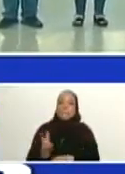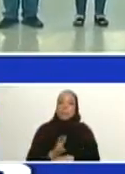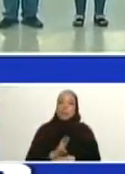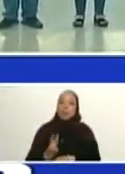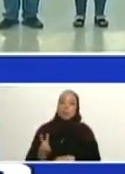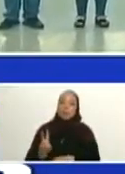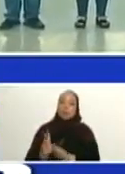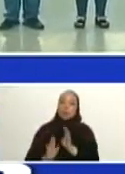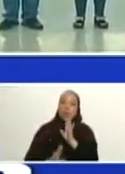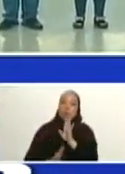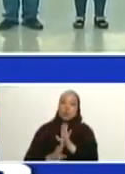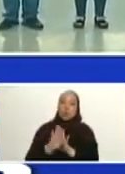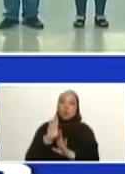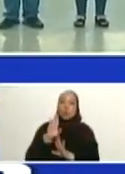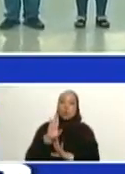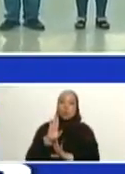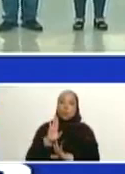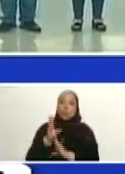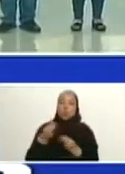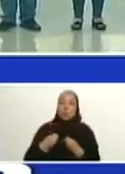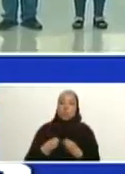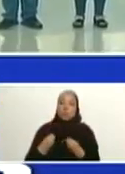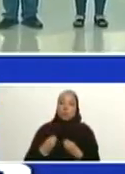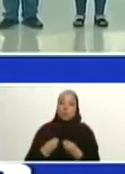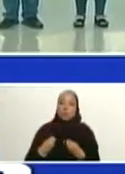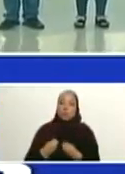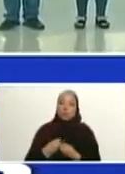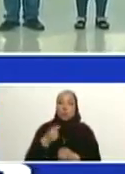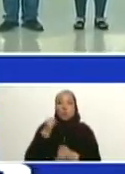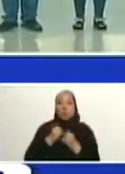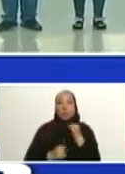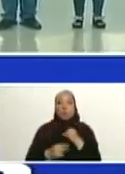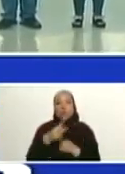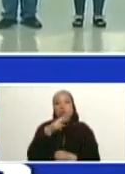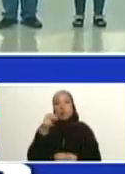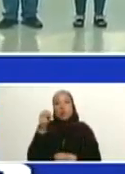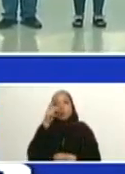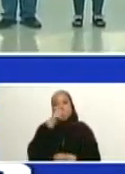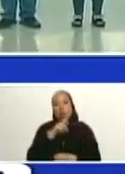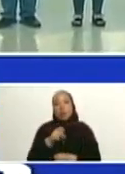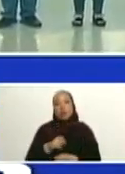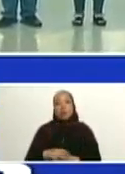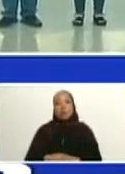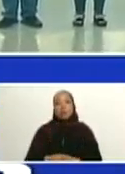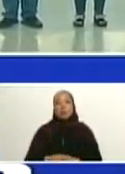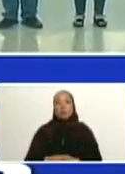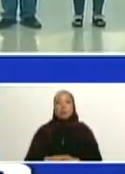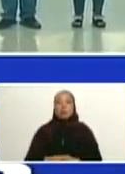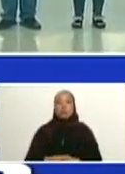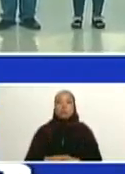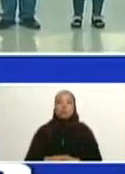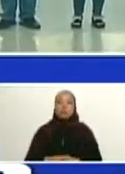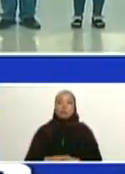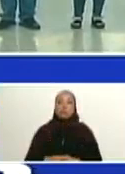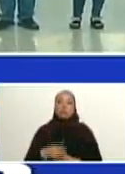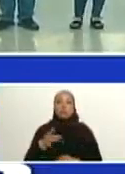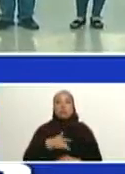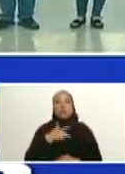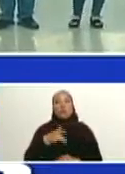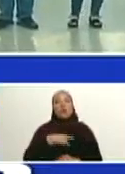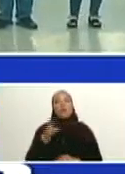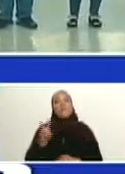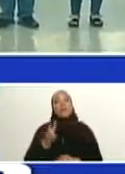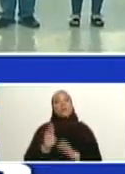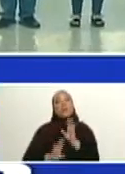muy superior a la que hemos vivido en los últimos 30 años, por lo menos. Estamos sembrando la Venezuela